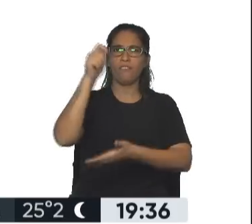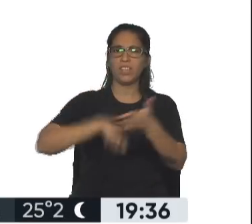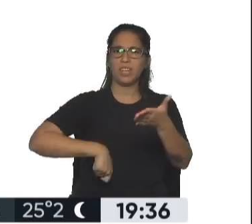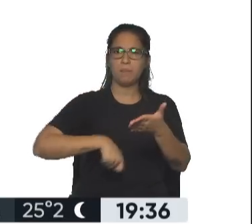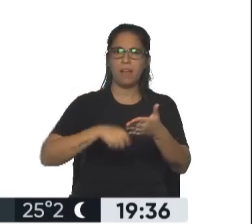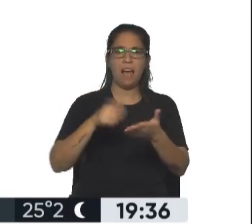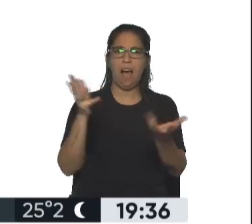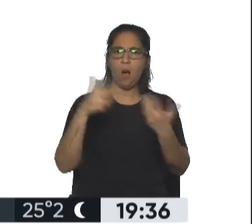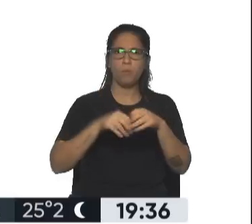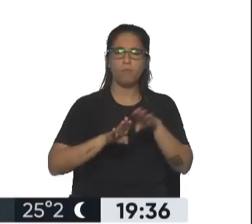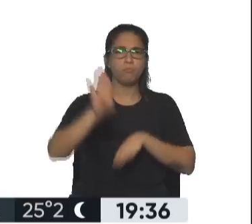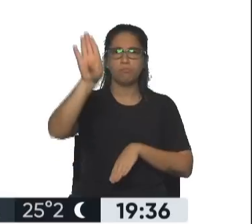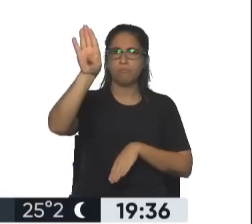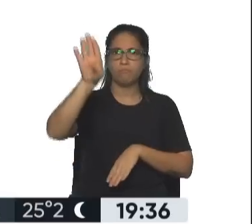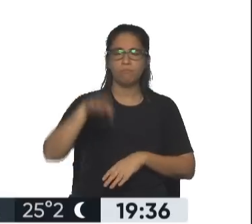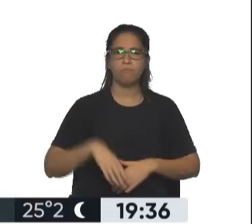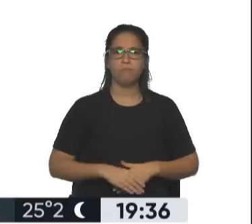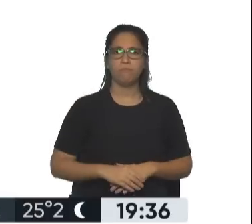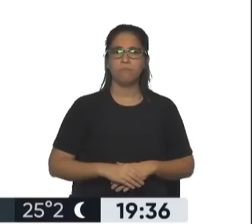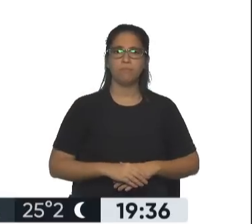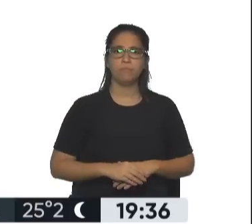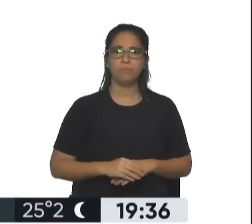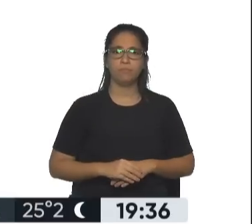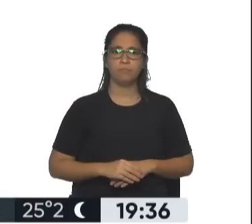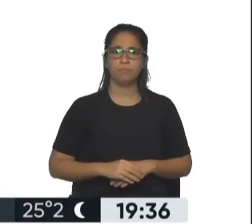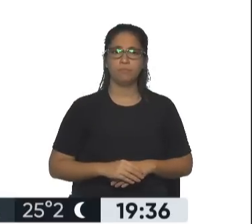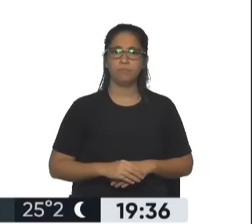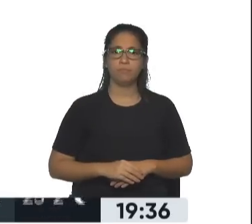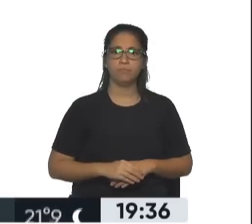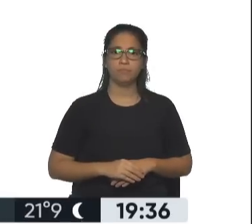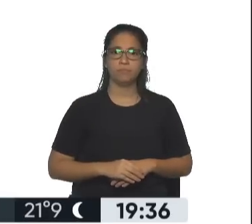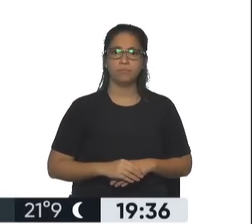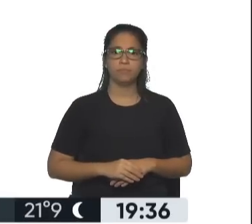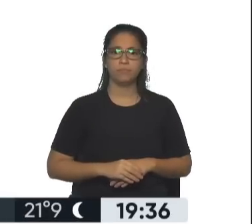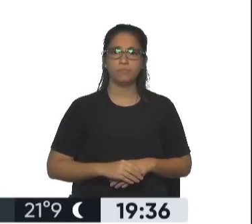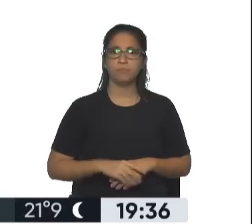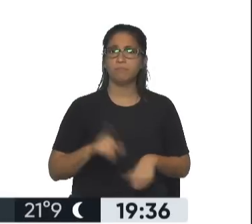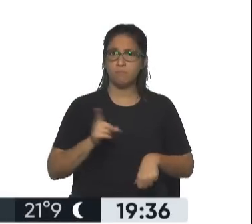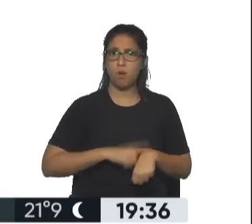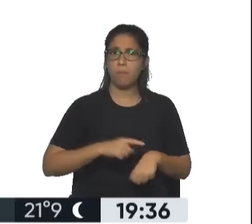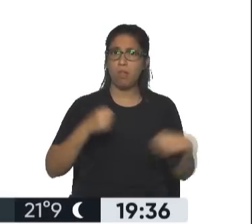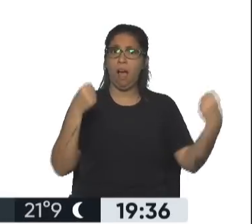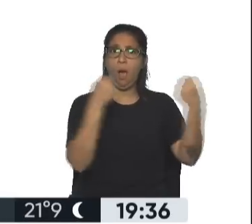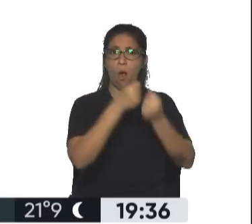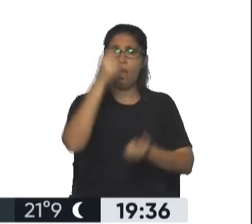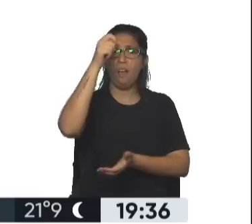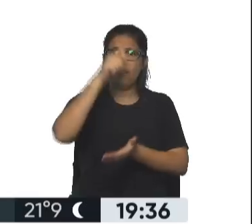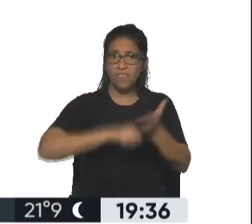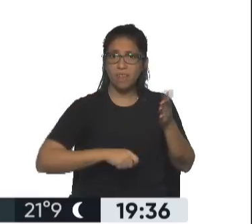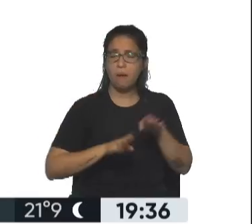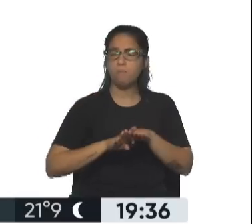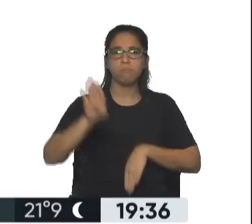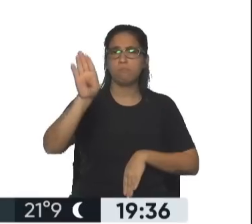se dispara la inflación. A partir de la firma del acuerdo, cuando se